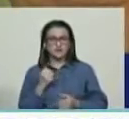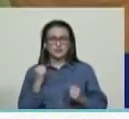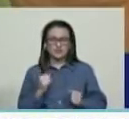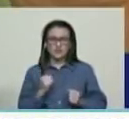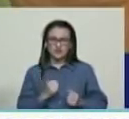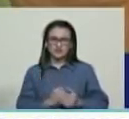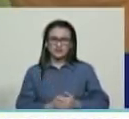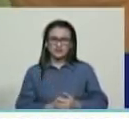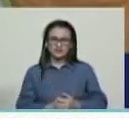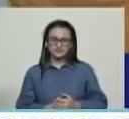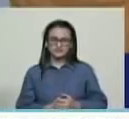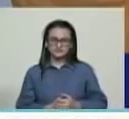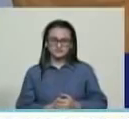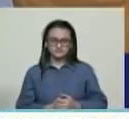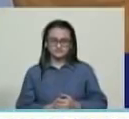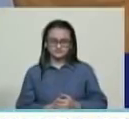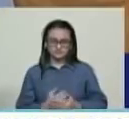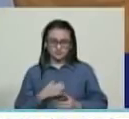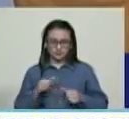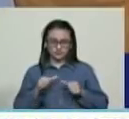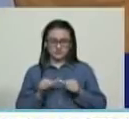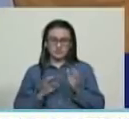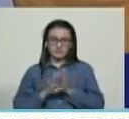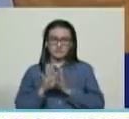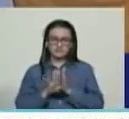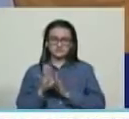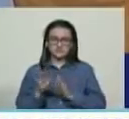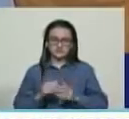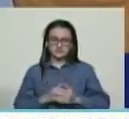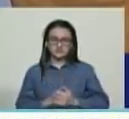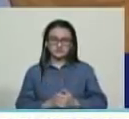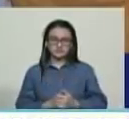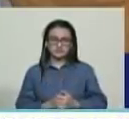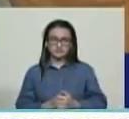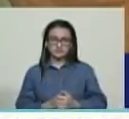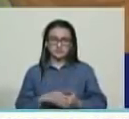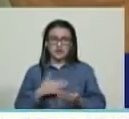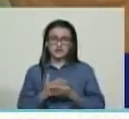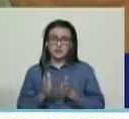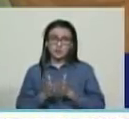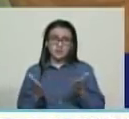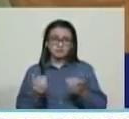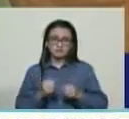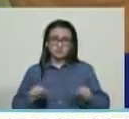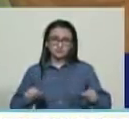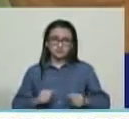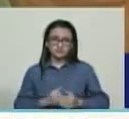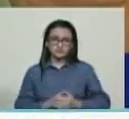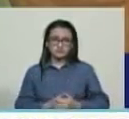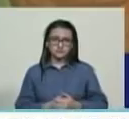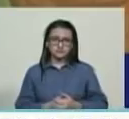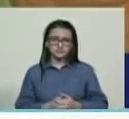Libertador. No pudo seguir avanzando hasta Cumaná.